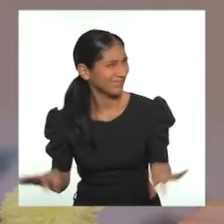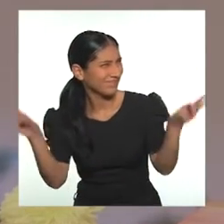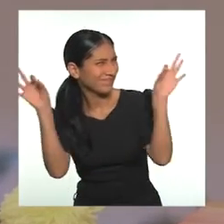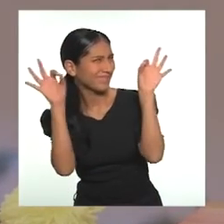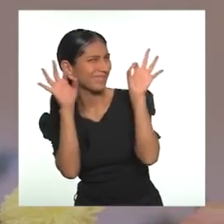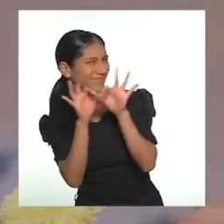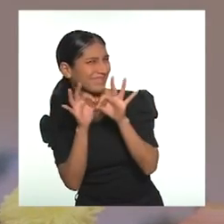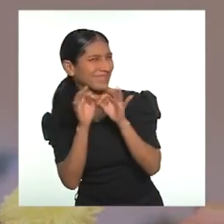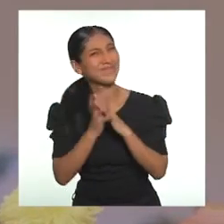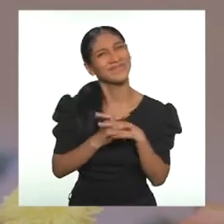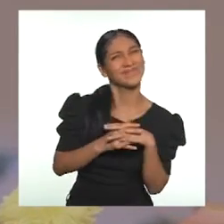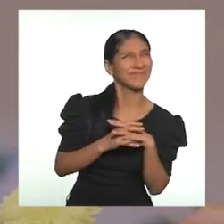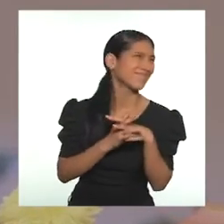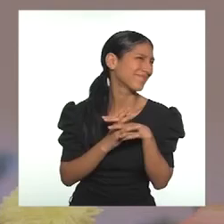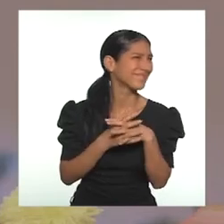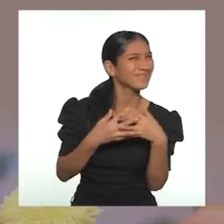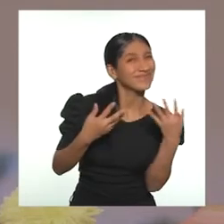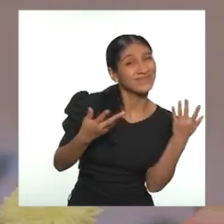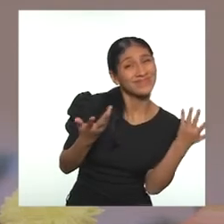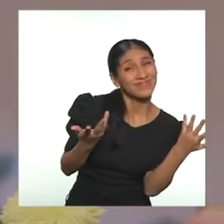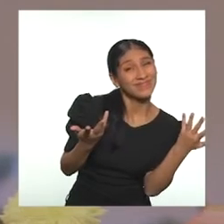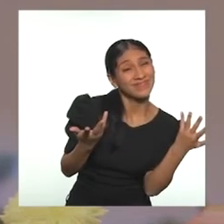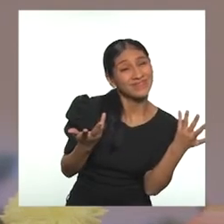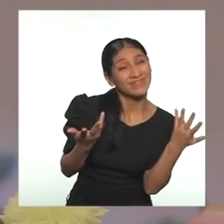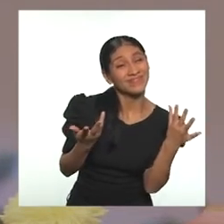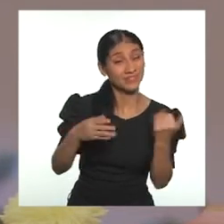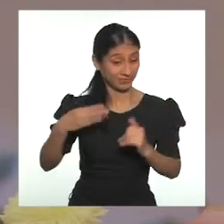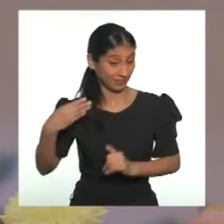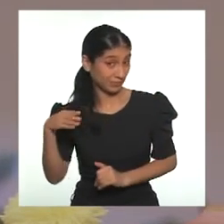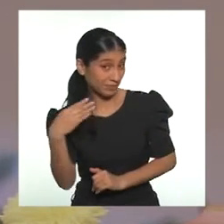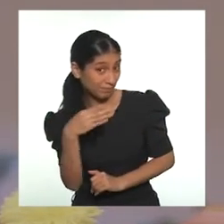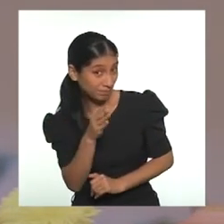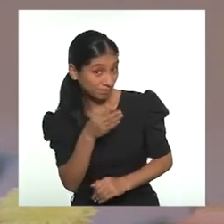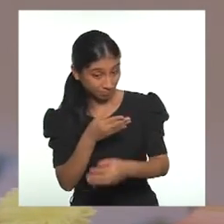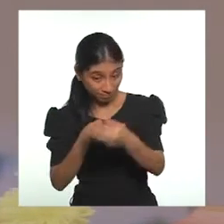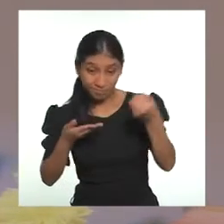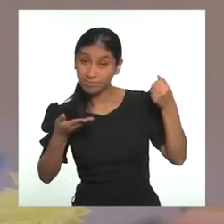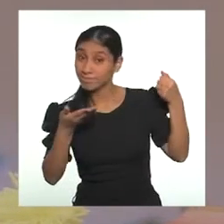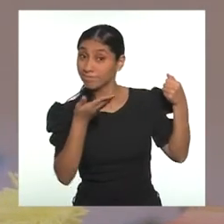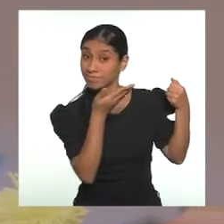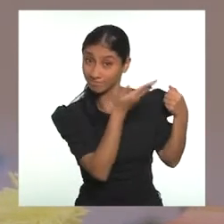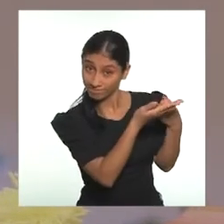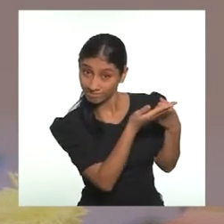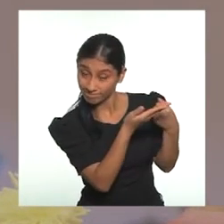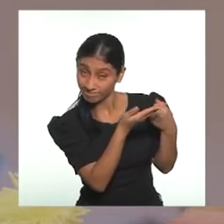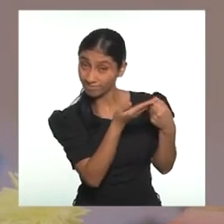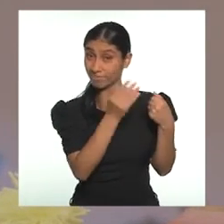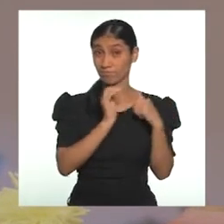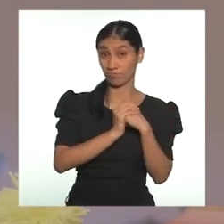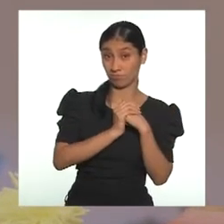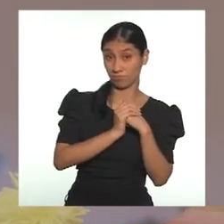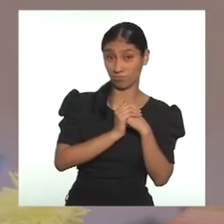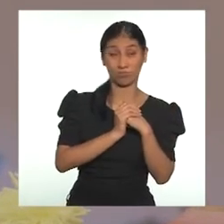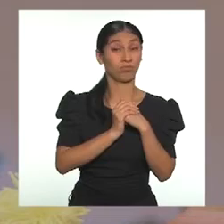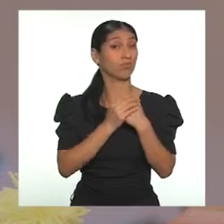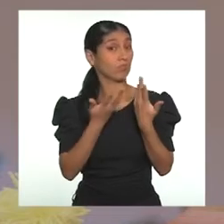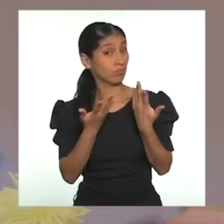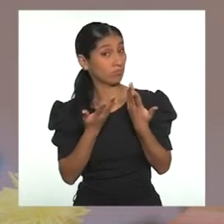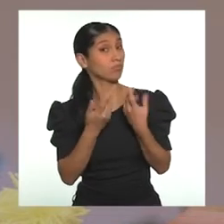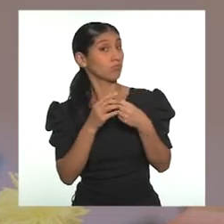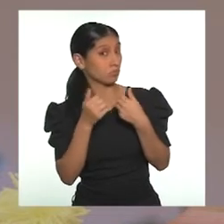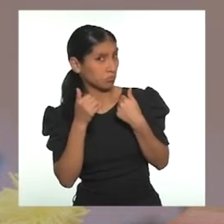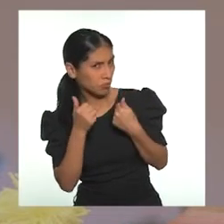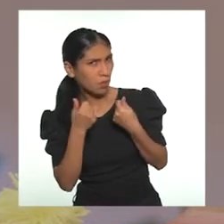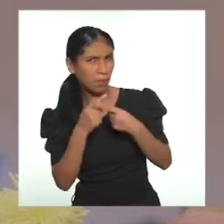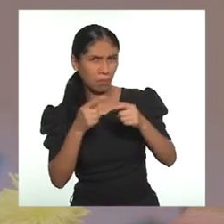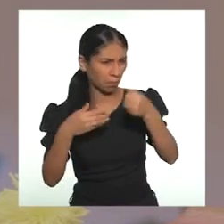¡Wow! ¡Qué interesante! Entonces, si no pones el pescado en la refrigeradora, se puede